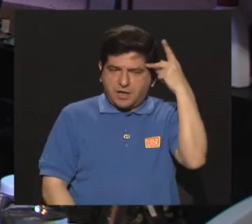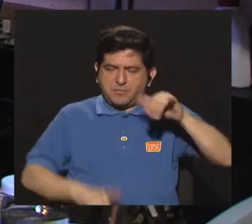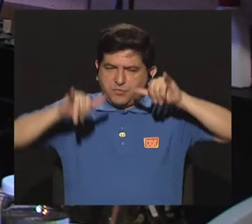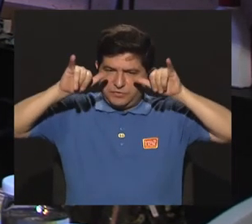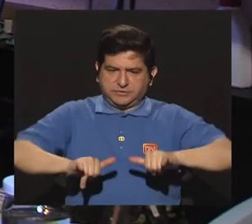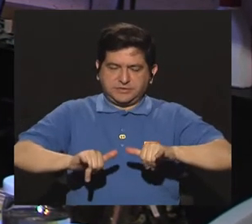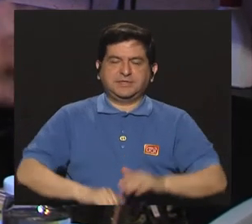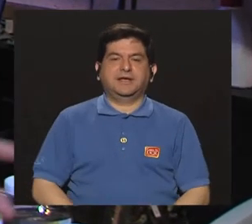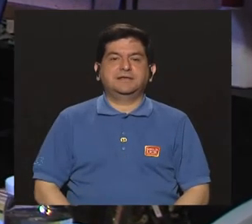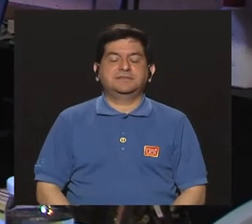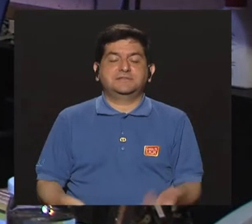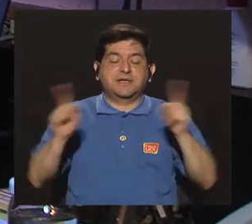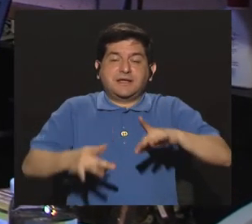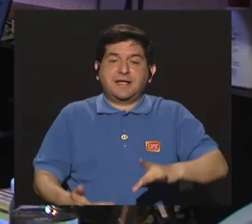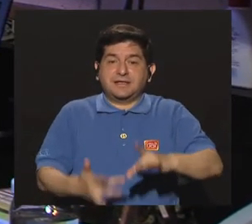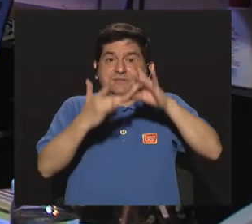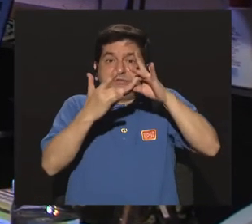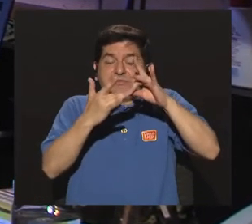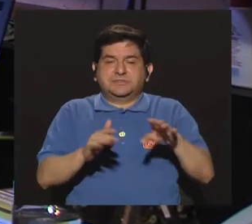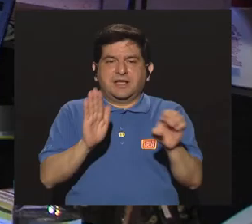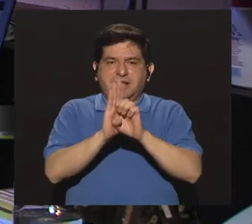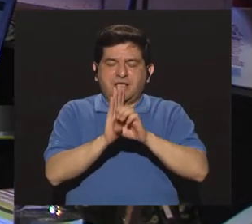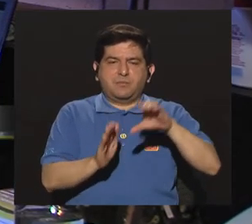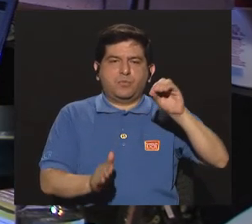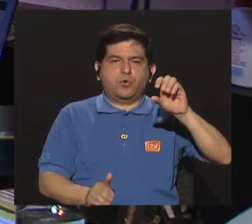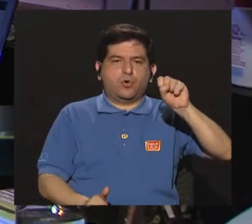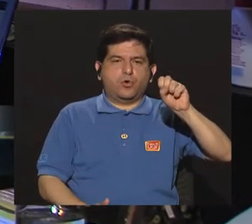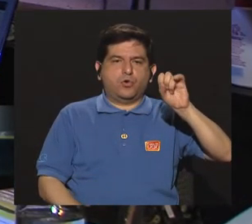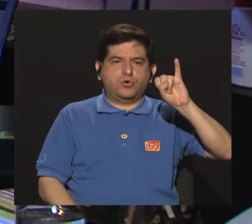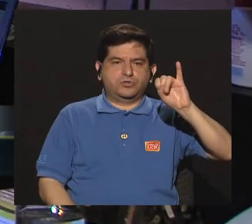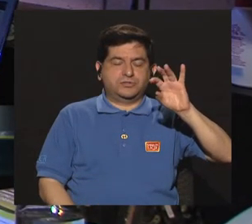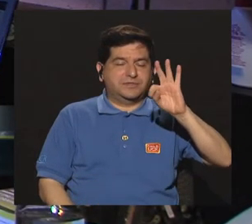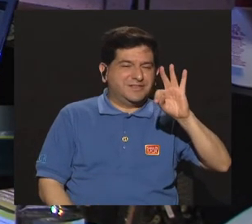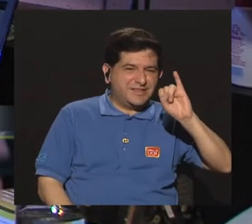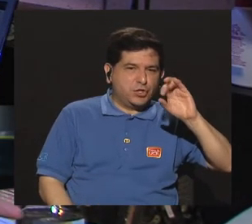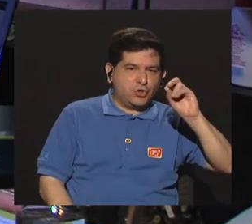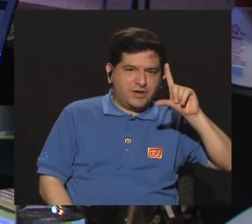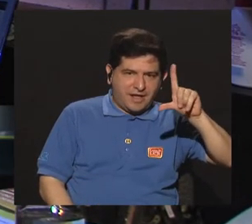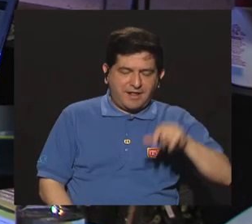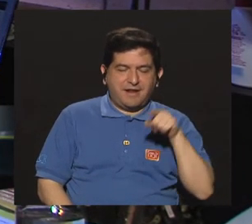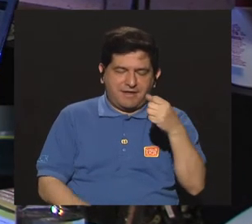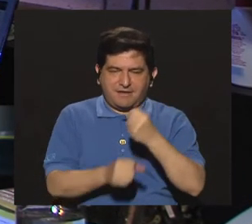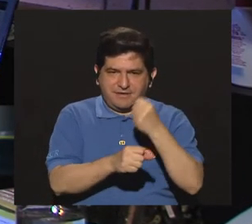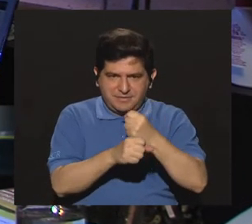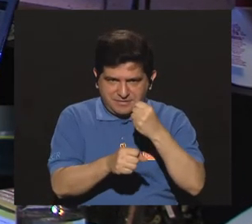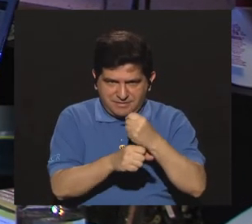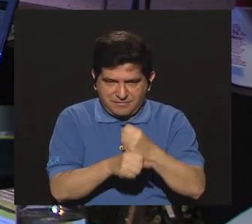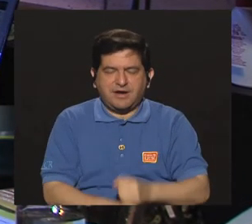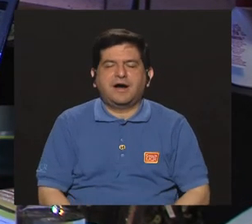conservación casos particulares por ejemplo opcional donde trabajamos tortugas